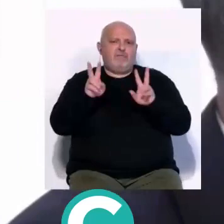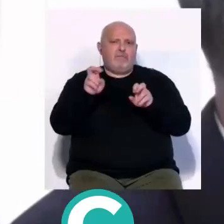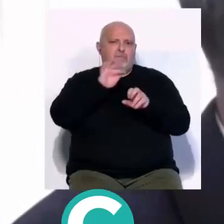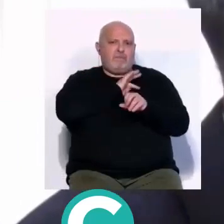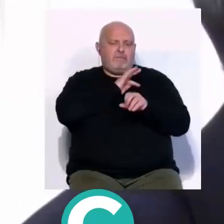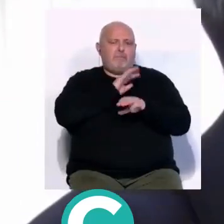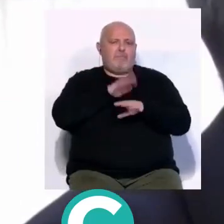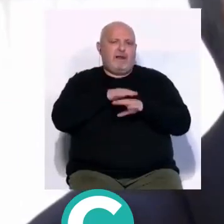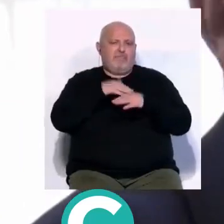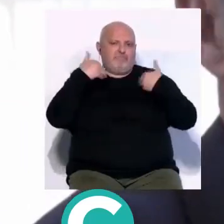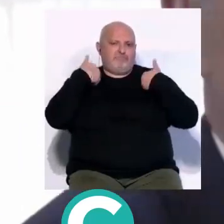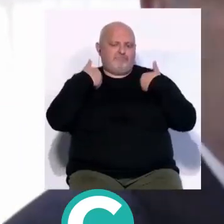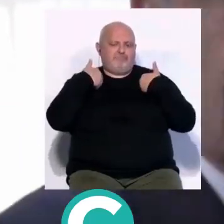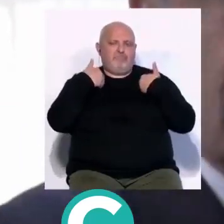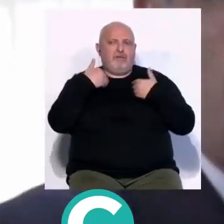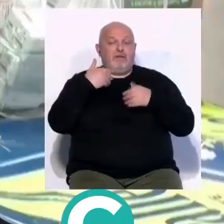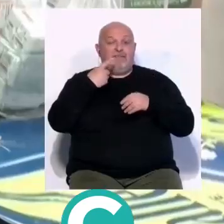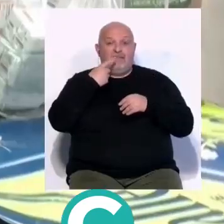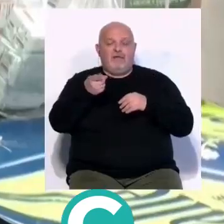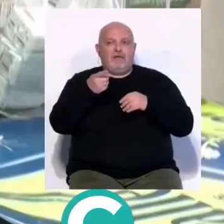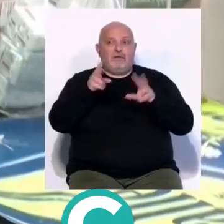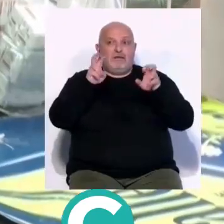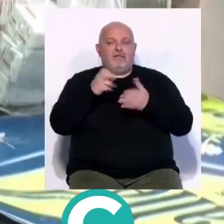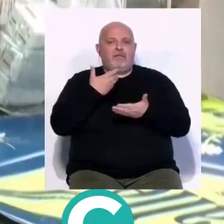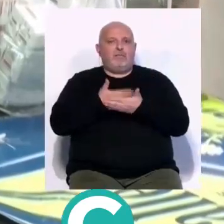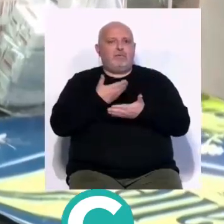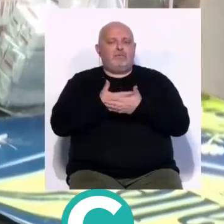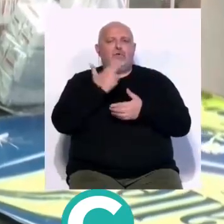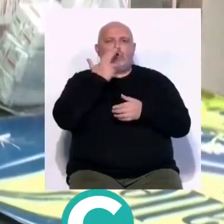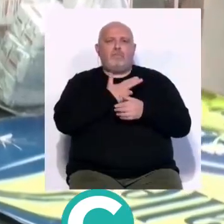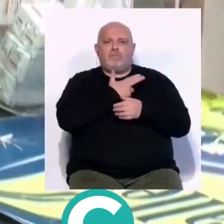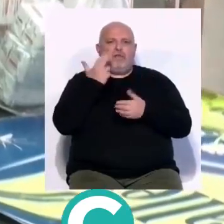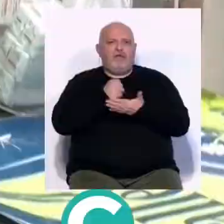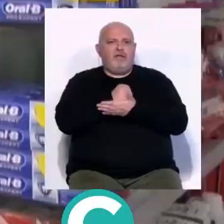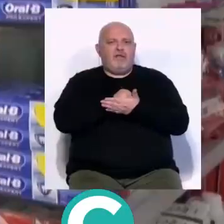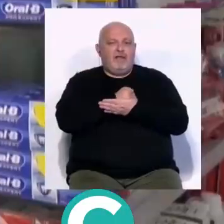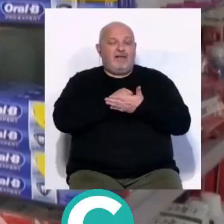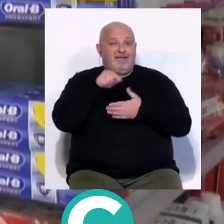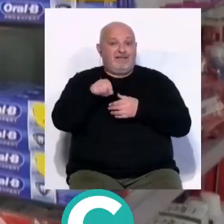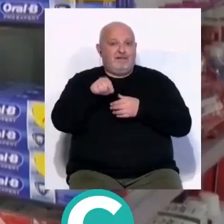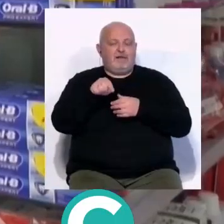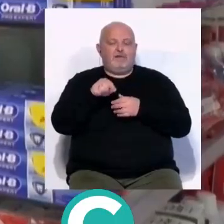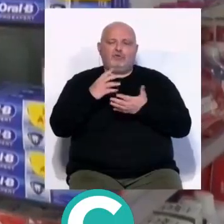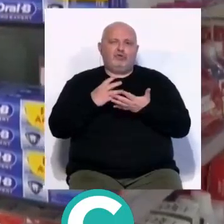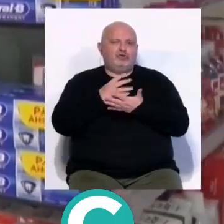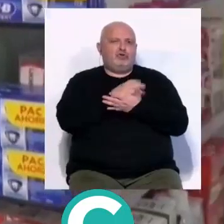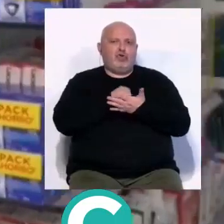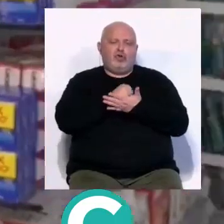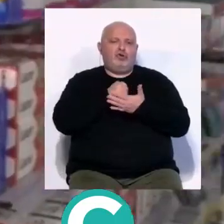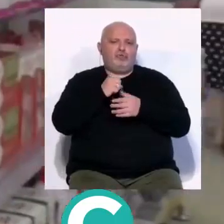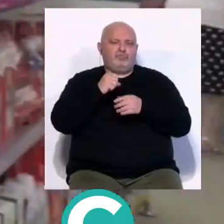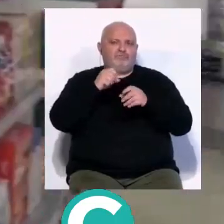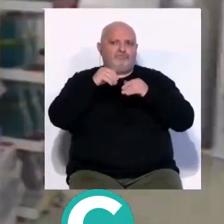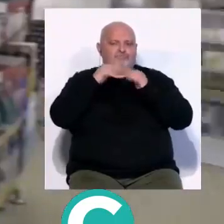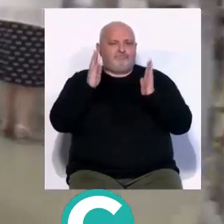galardón para el órgano colegial, considerando que demuestra el compromiso de la farmacia gaditana y de todos los farmacéuticos